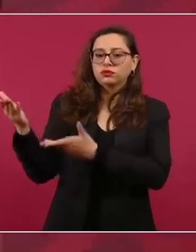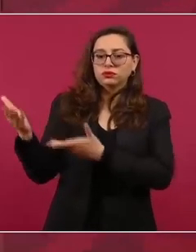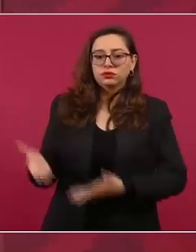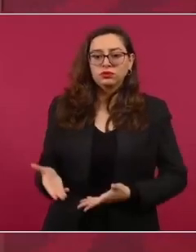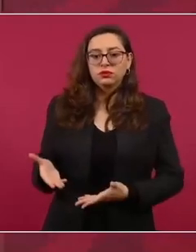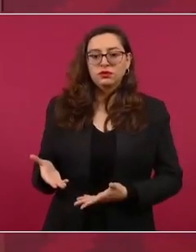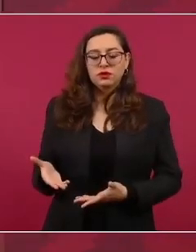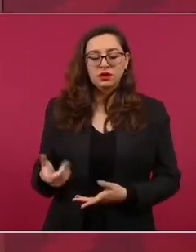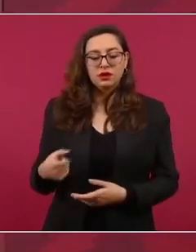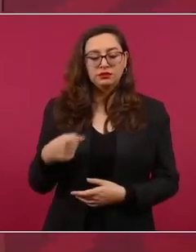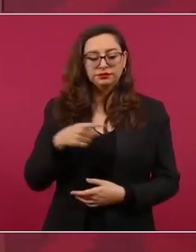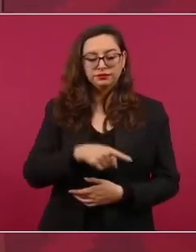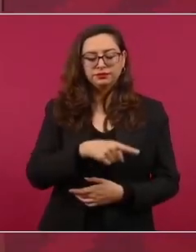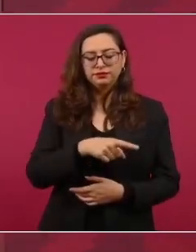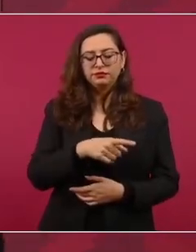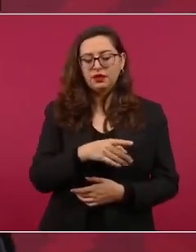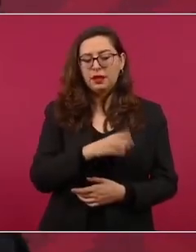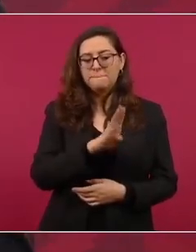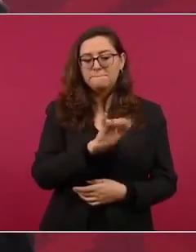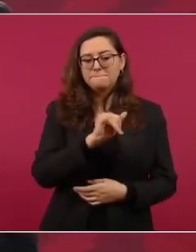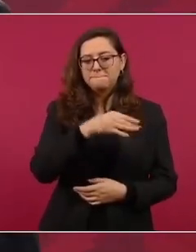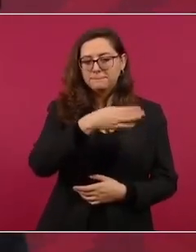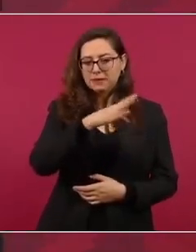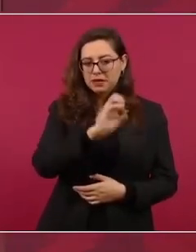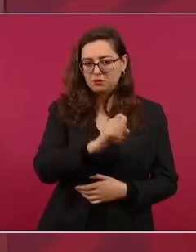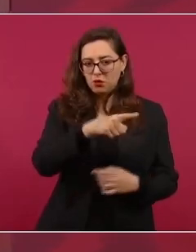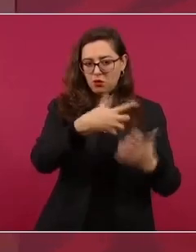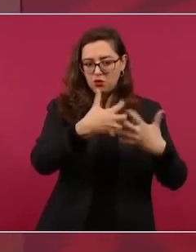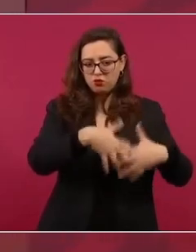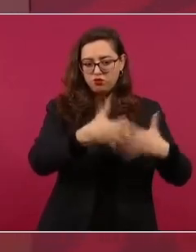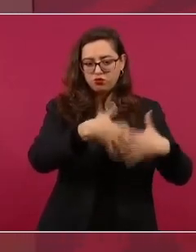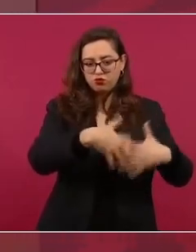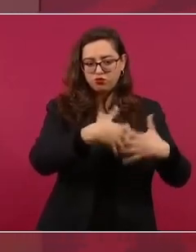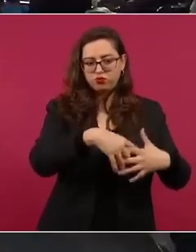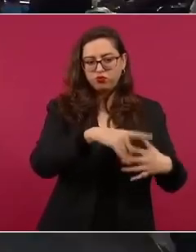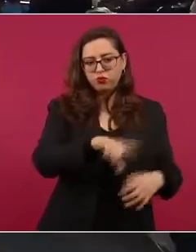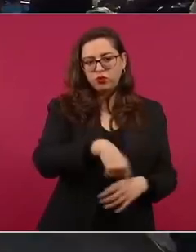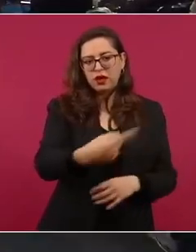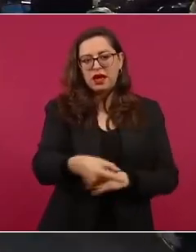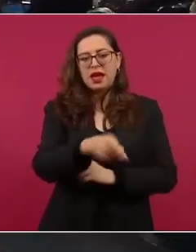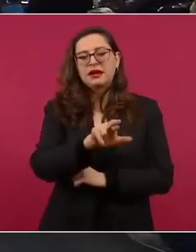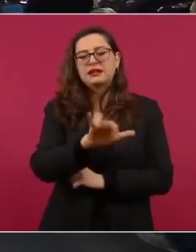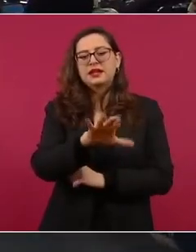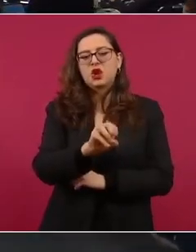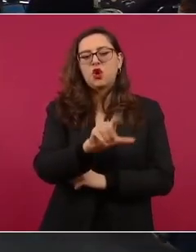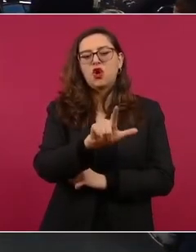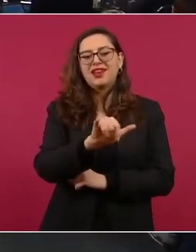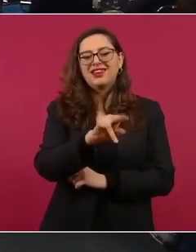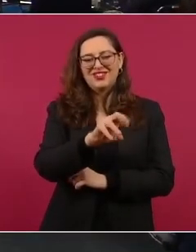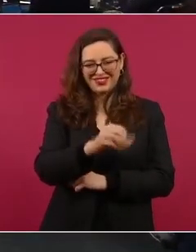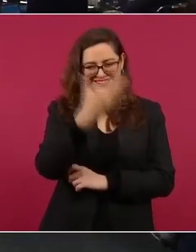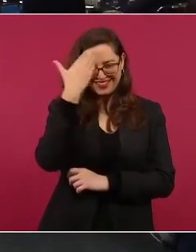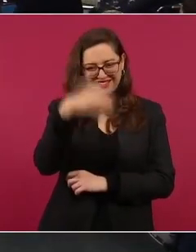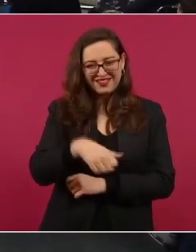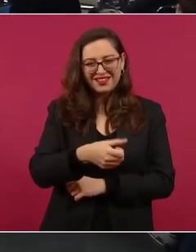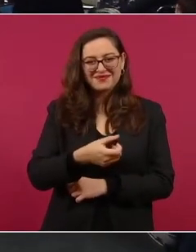Ricolino. Ricolino, sí. La paleta payaso. Y